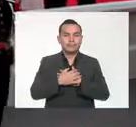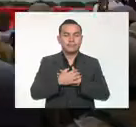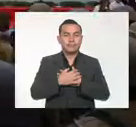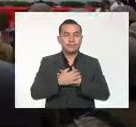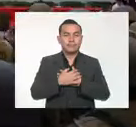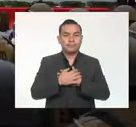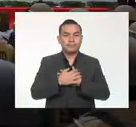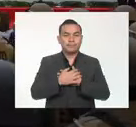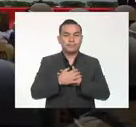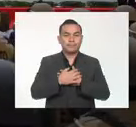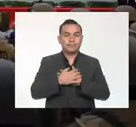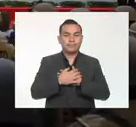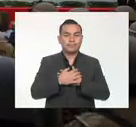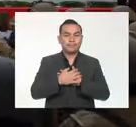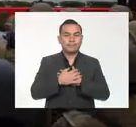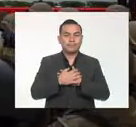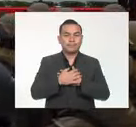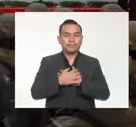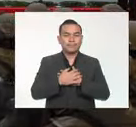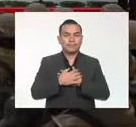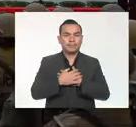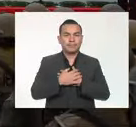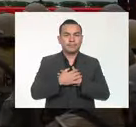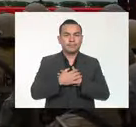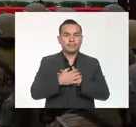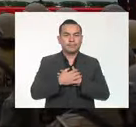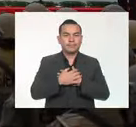Unidad de tres, ¡canso!